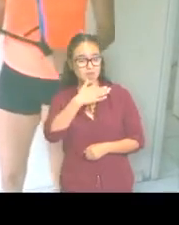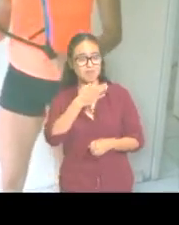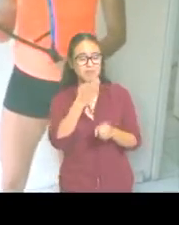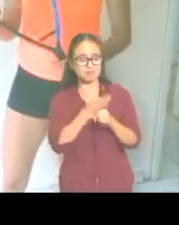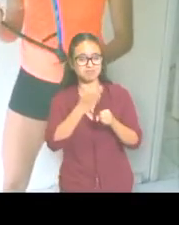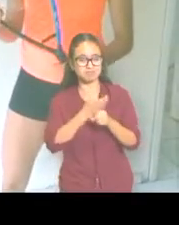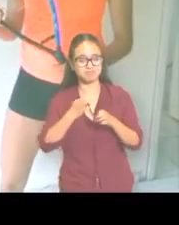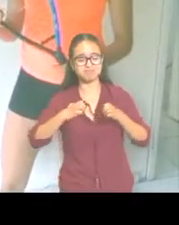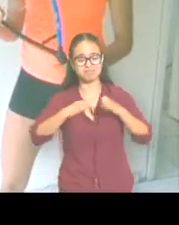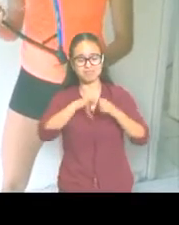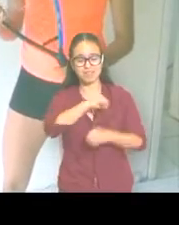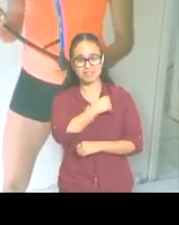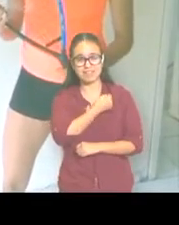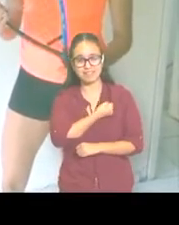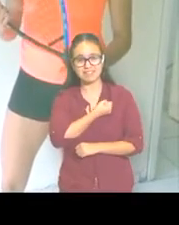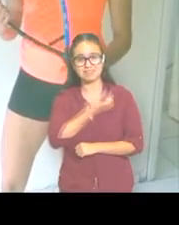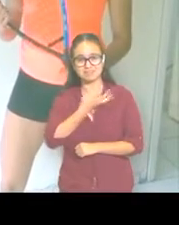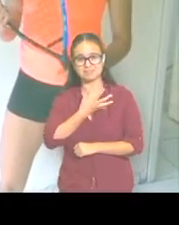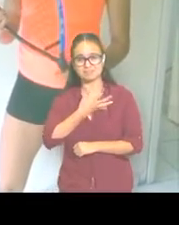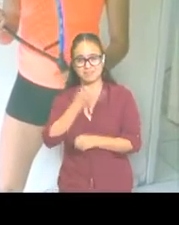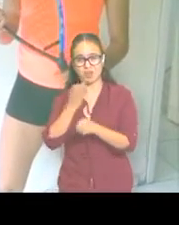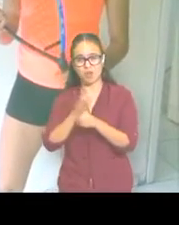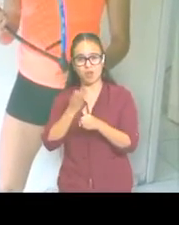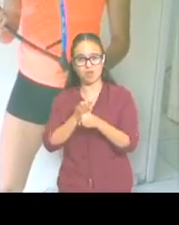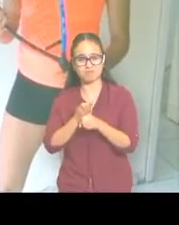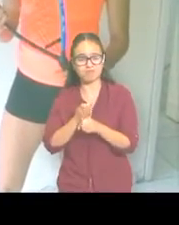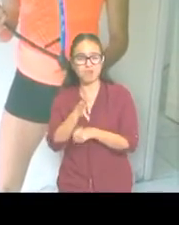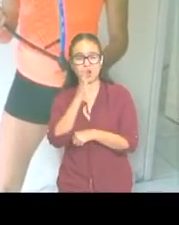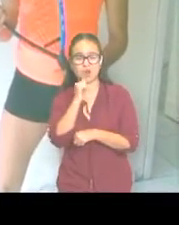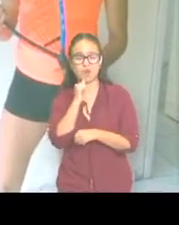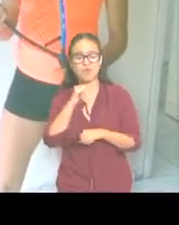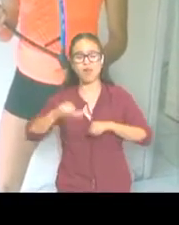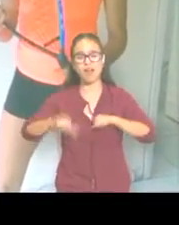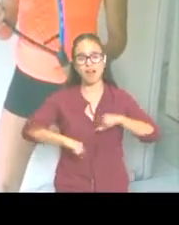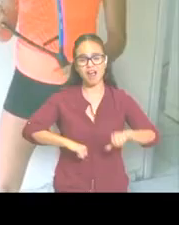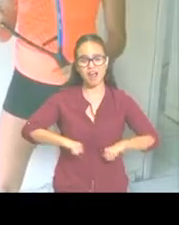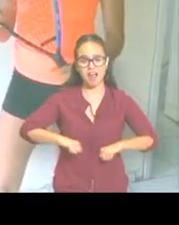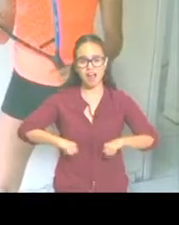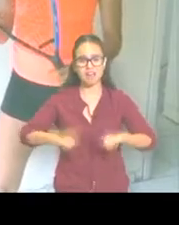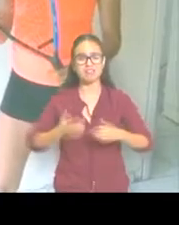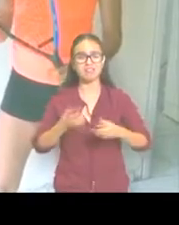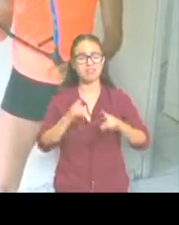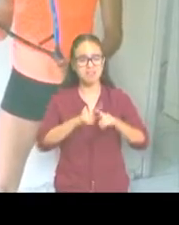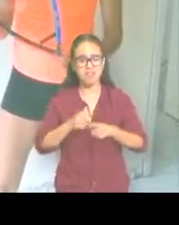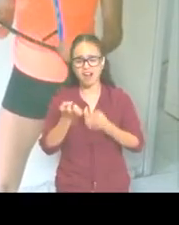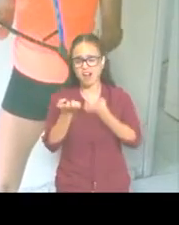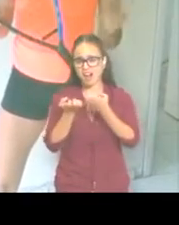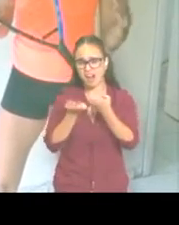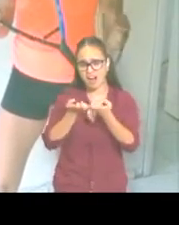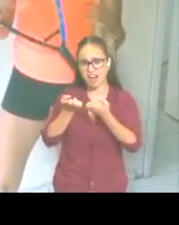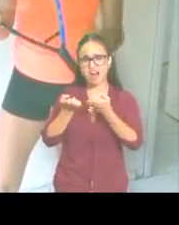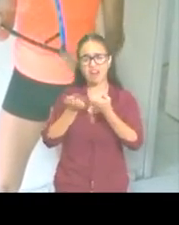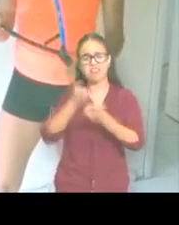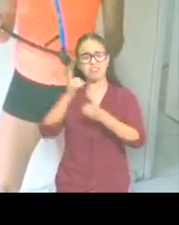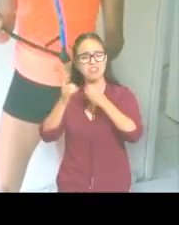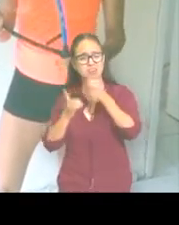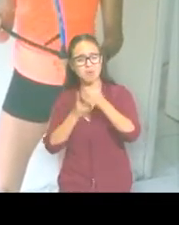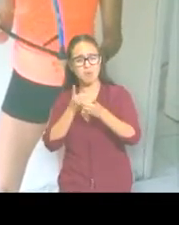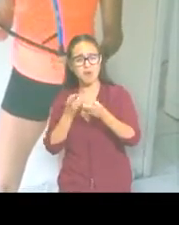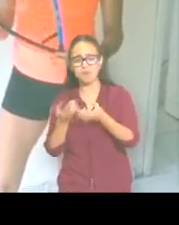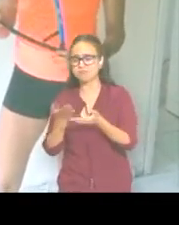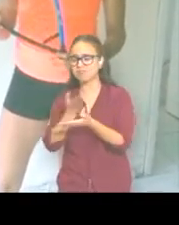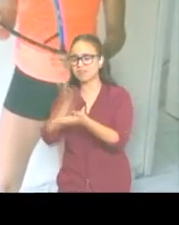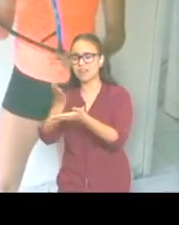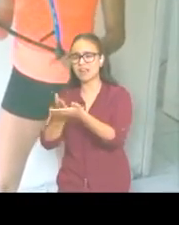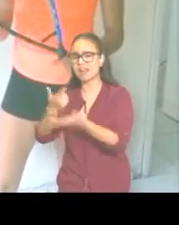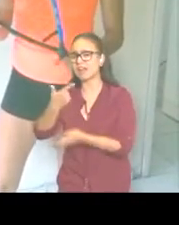que estamos sufriendo hoy en día, no hemos podido llevar a cabo bien nuestras actividades, nuestros entrenamientos, no hemos podido ir a gimnasios o a lugares